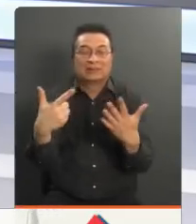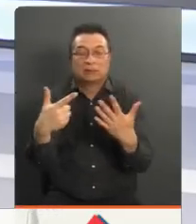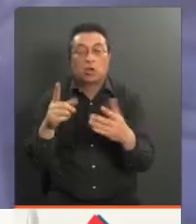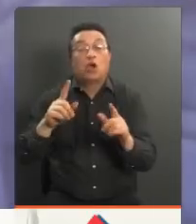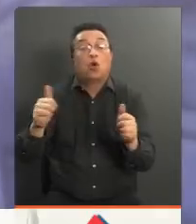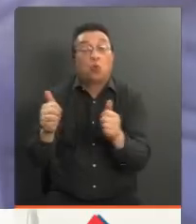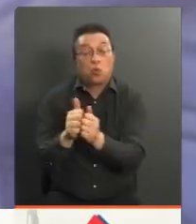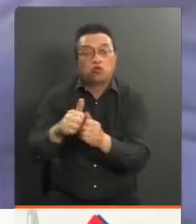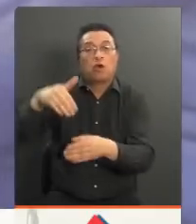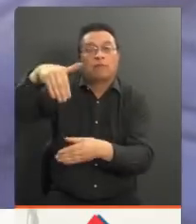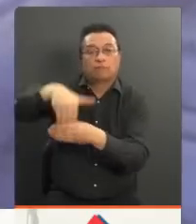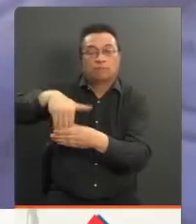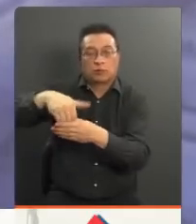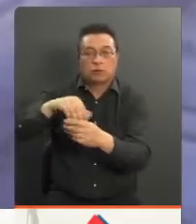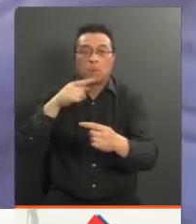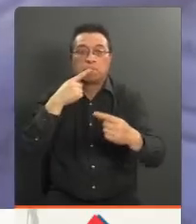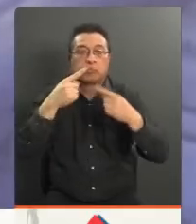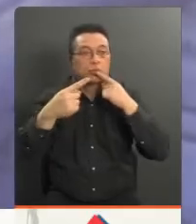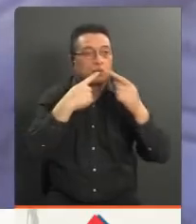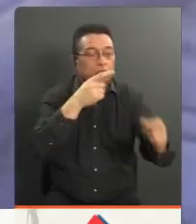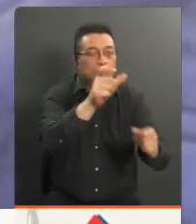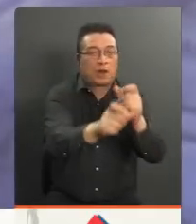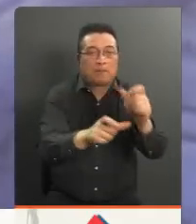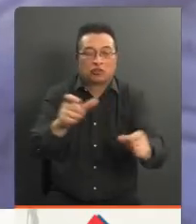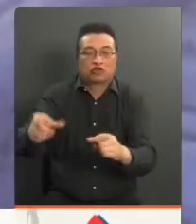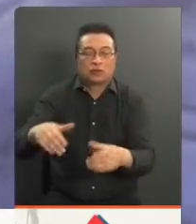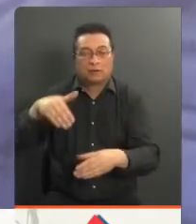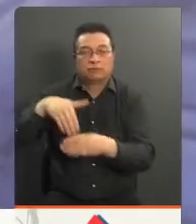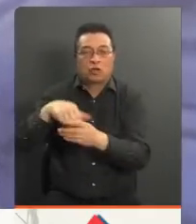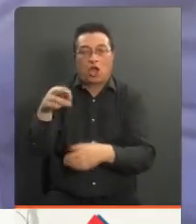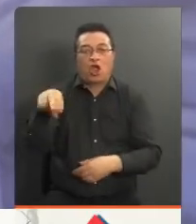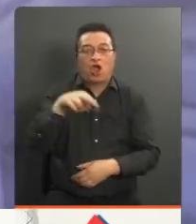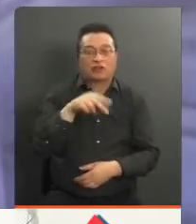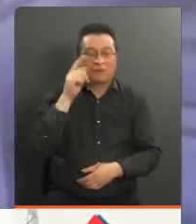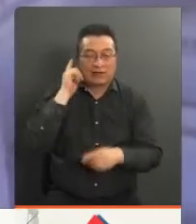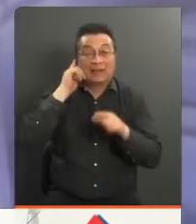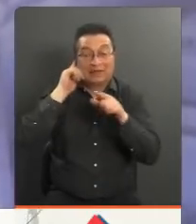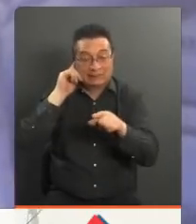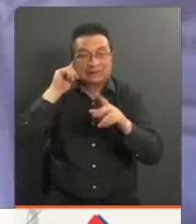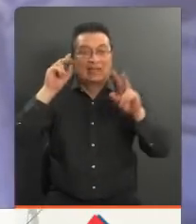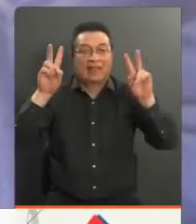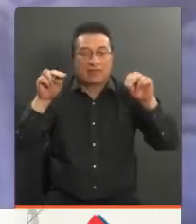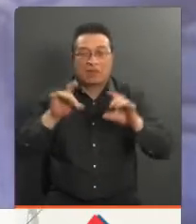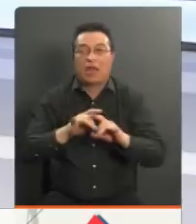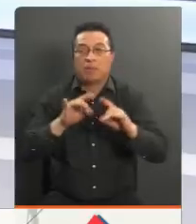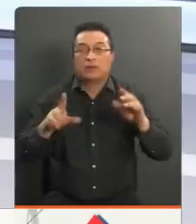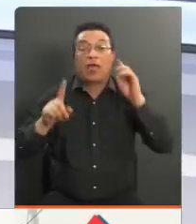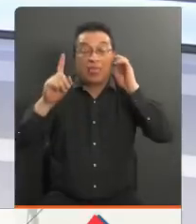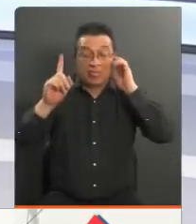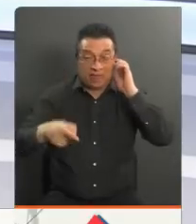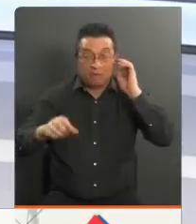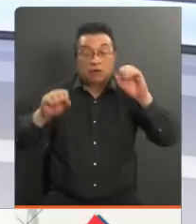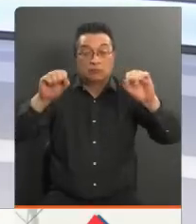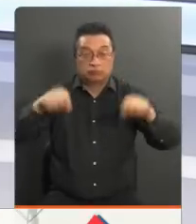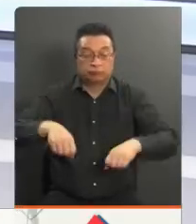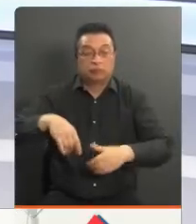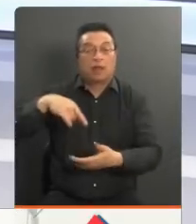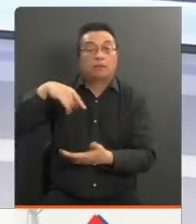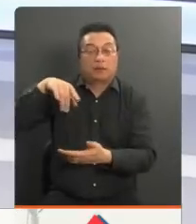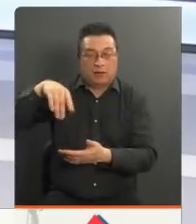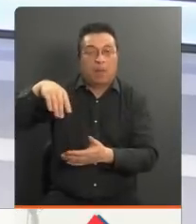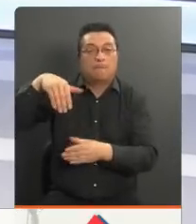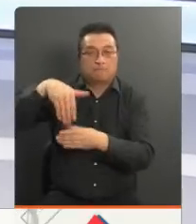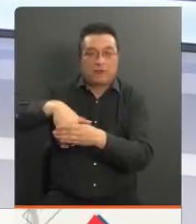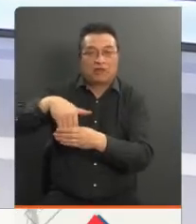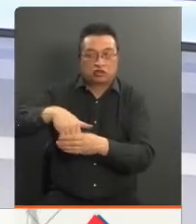con referéndum, con votos, con gente votando en las urnas nuevamente para esas materias específicas. O sea, lo tiene que ratificar en un plebiscito. Un referendo,